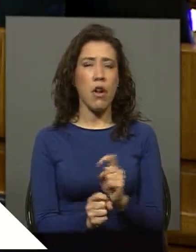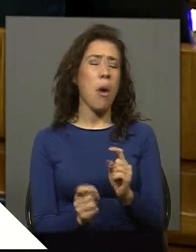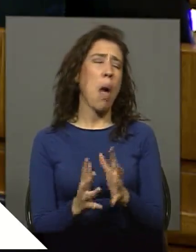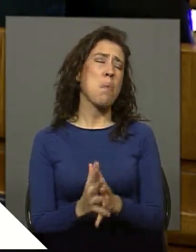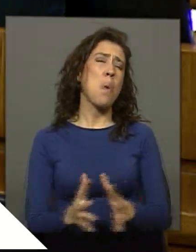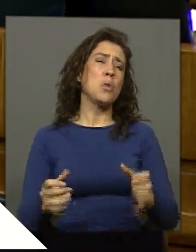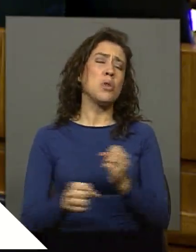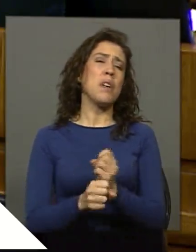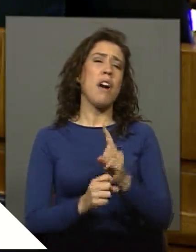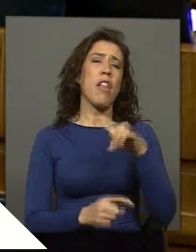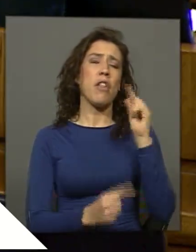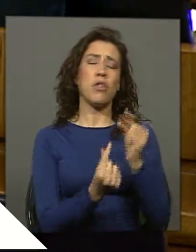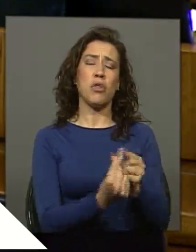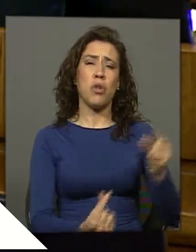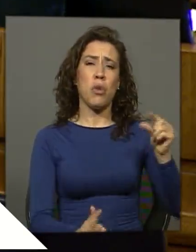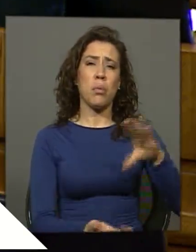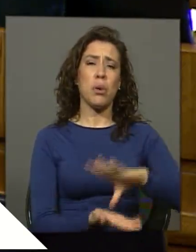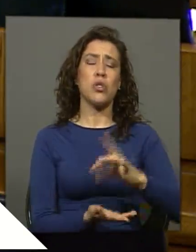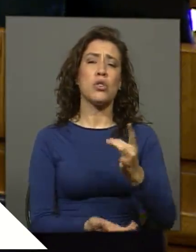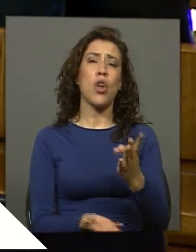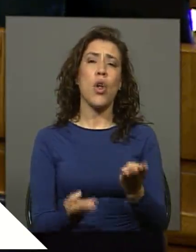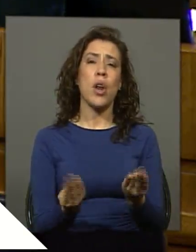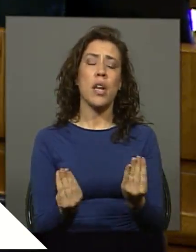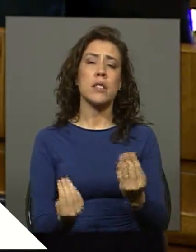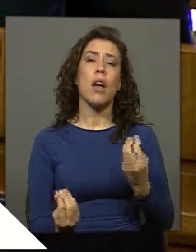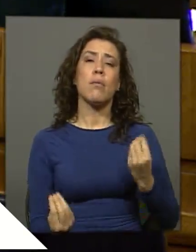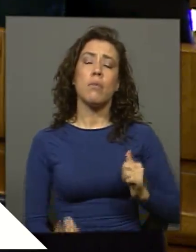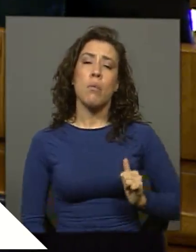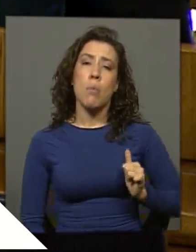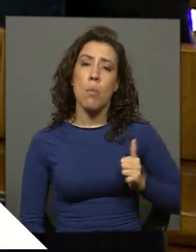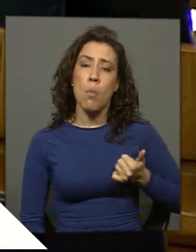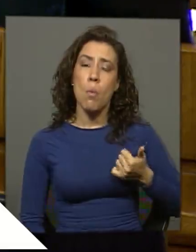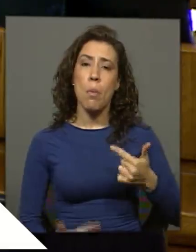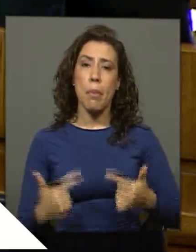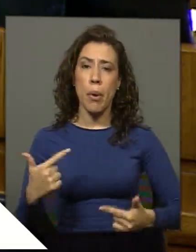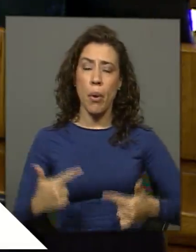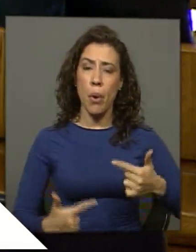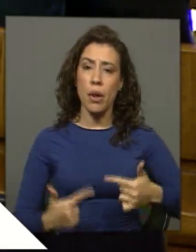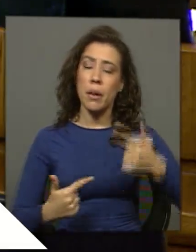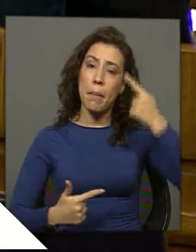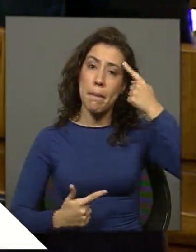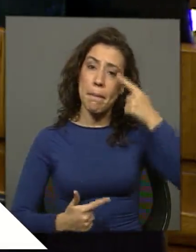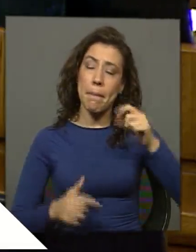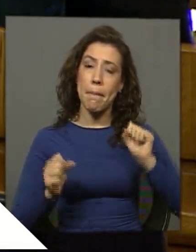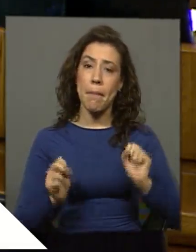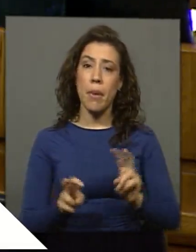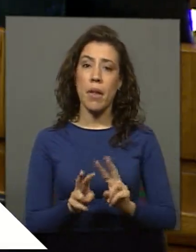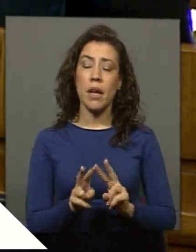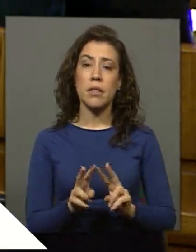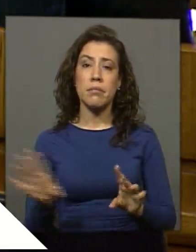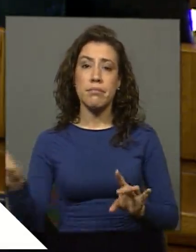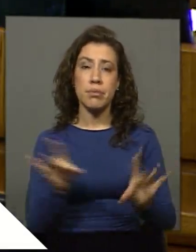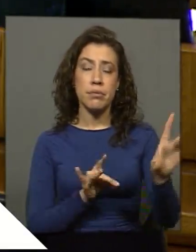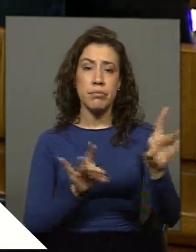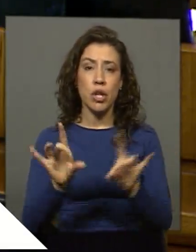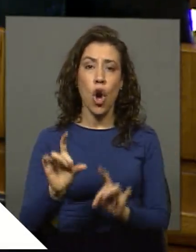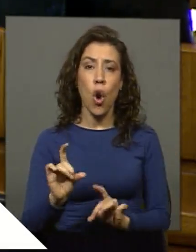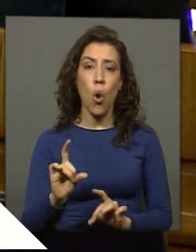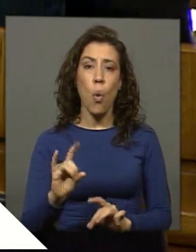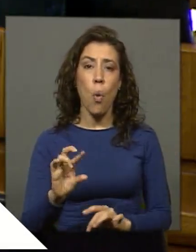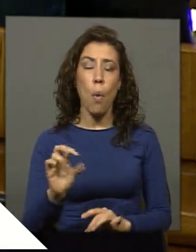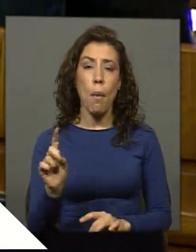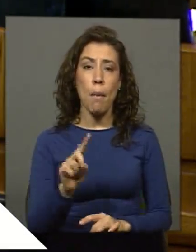trabajadores a nivel nacional solo requiere de voluntad política para poder generar cupos que permitan